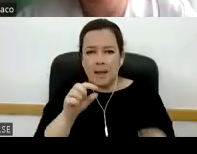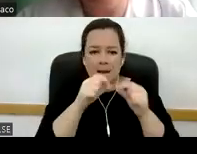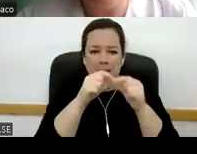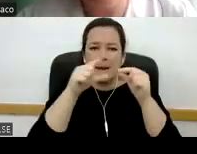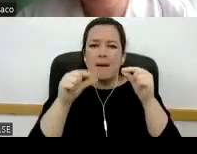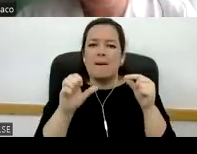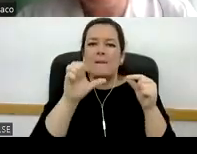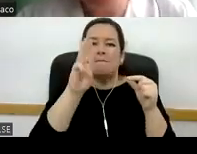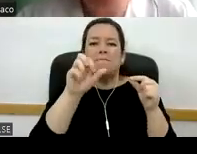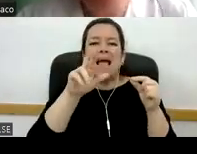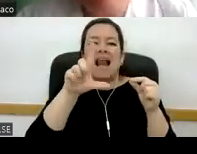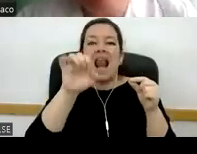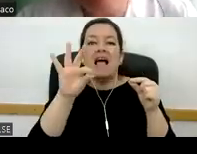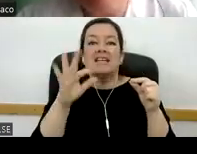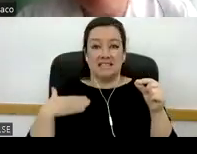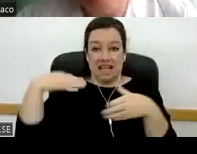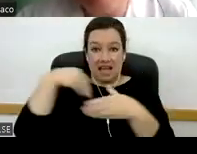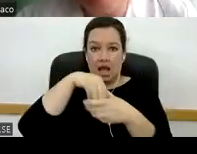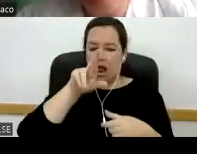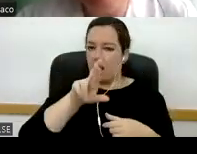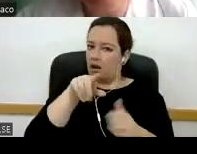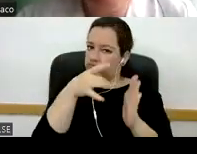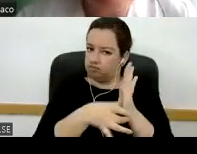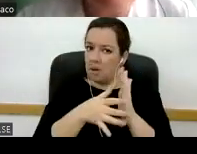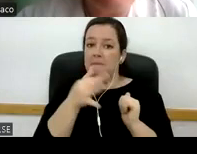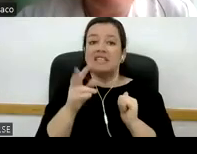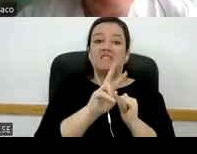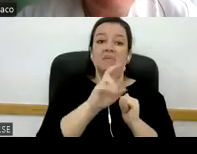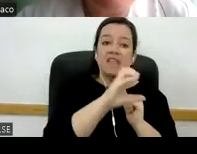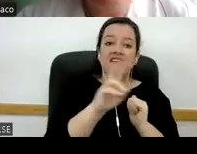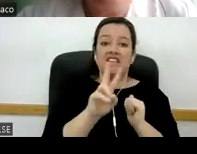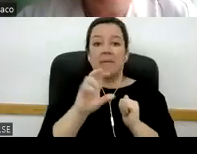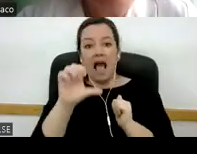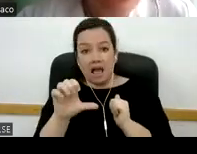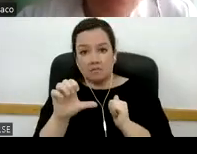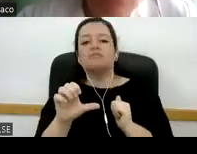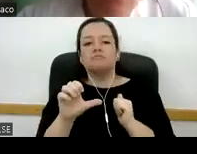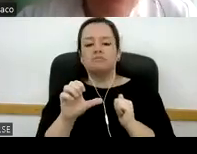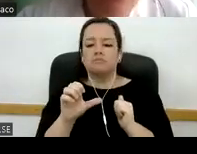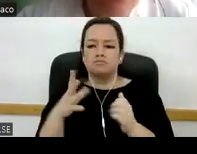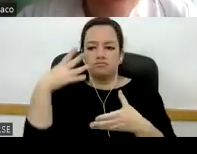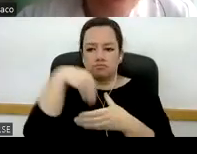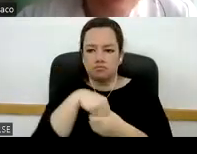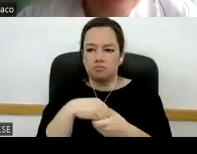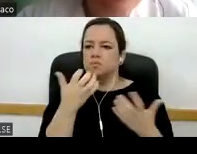sin ninguna duda, y luego cualquier aporte de vitamina C o de vitamina E, bien con